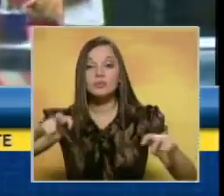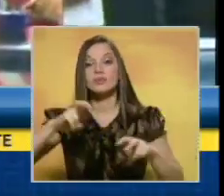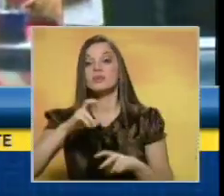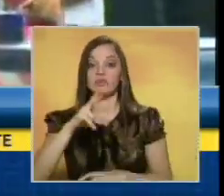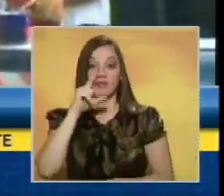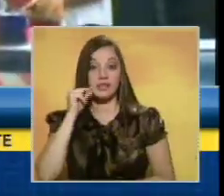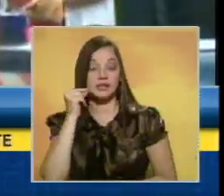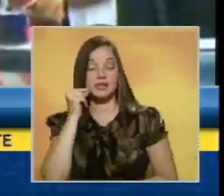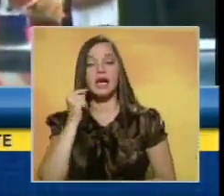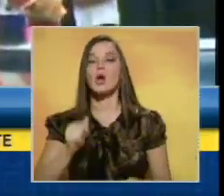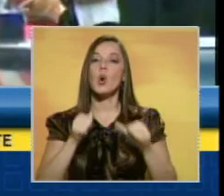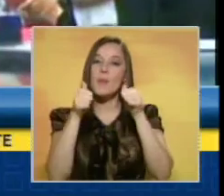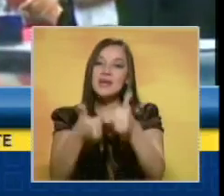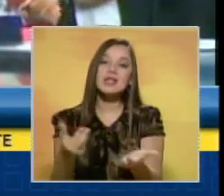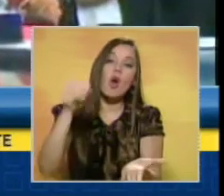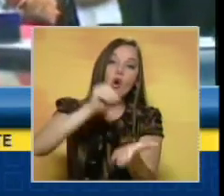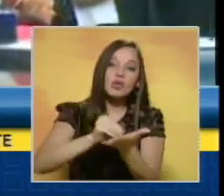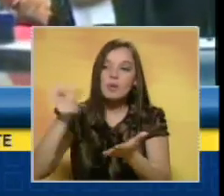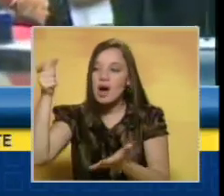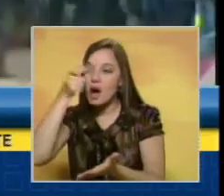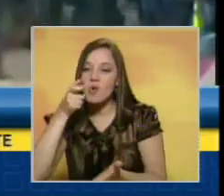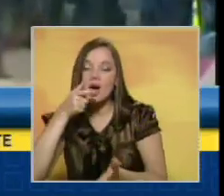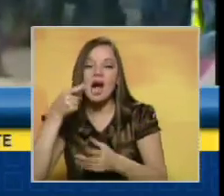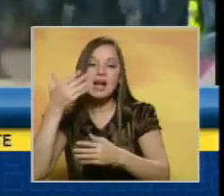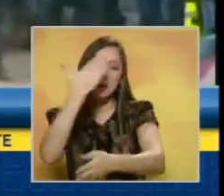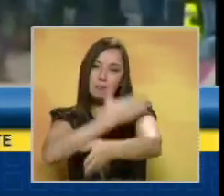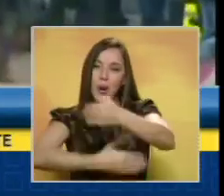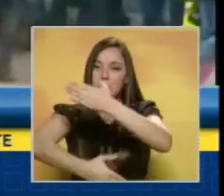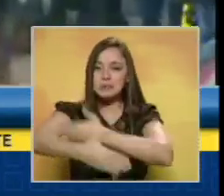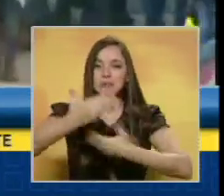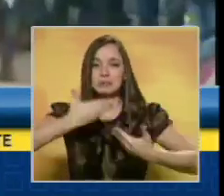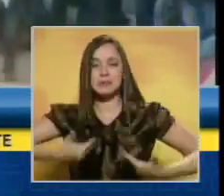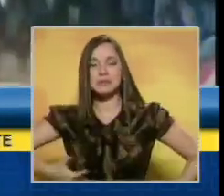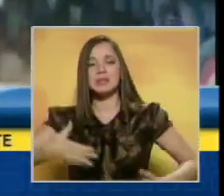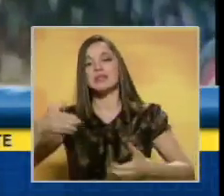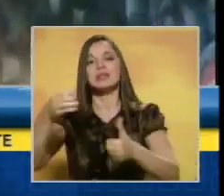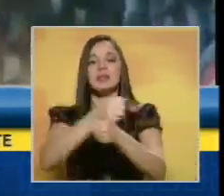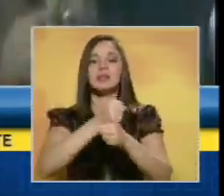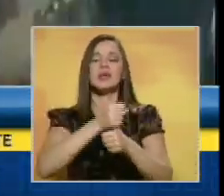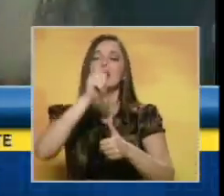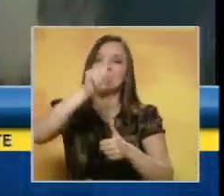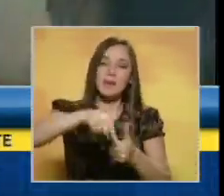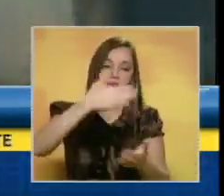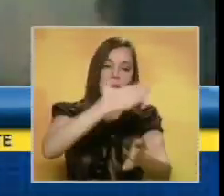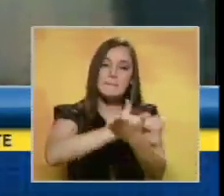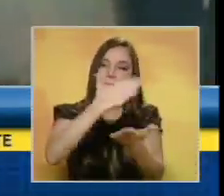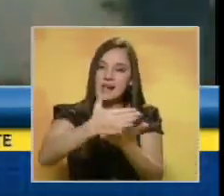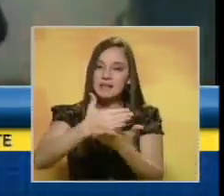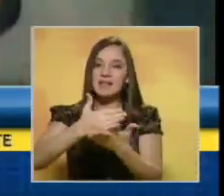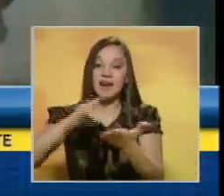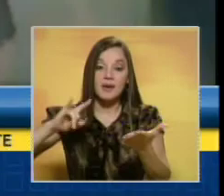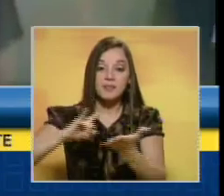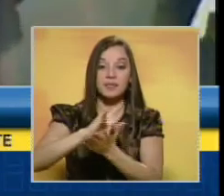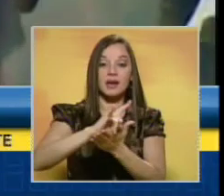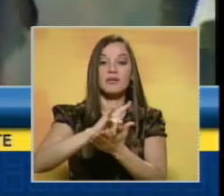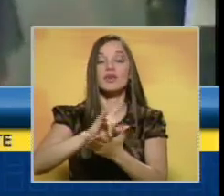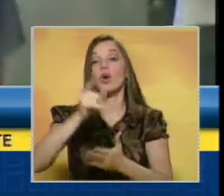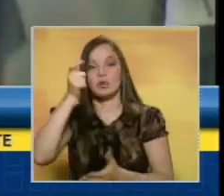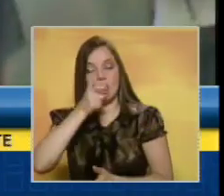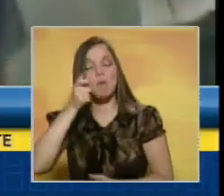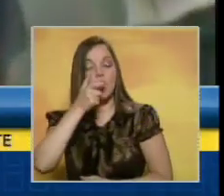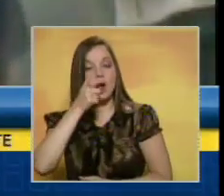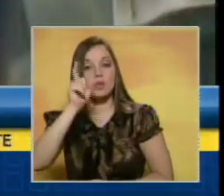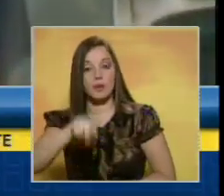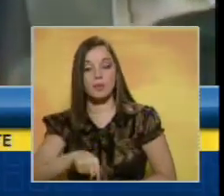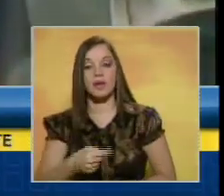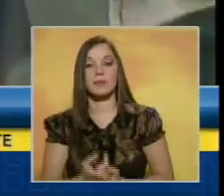una nueva jornada de búsqueda para recuperar los restos del avión. En la mañana, los miembros del Parlamento alemán y su presidente Norbert